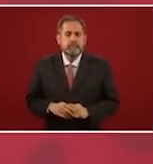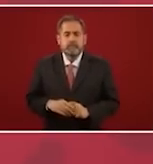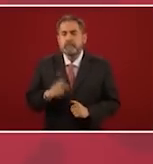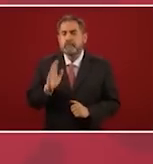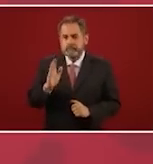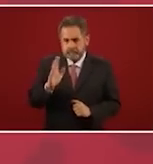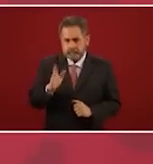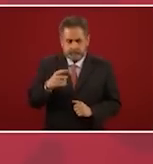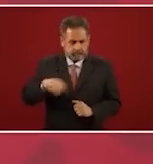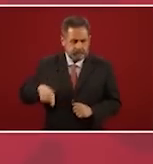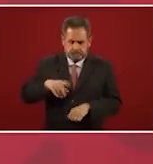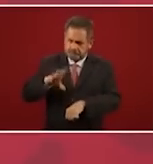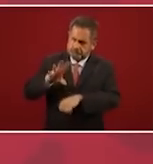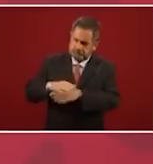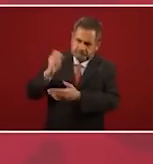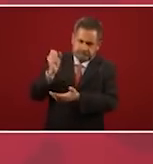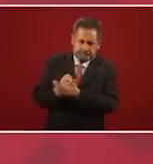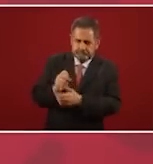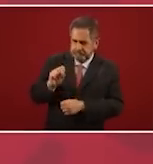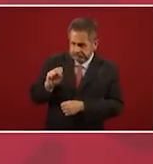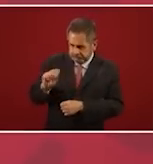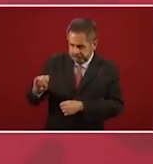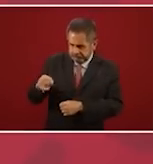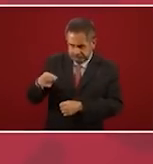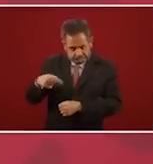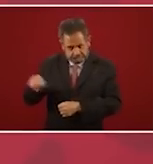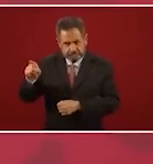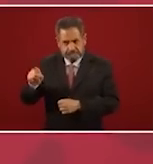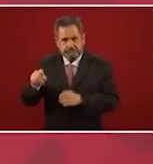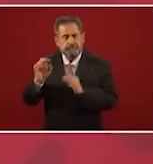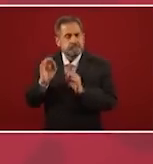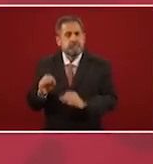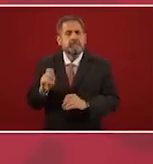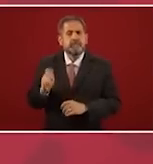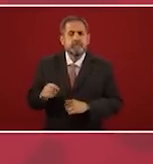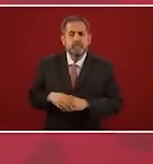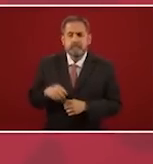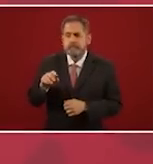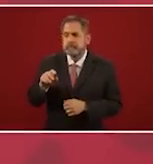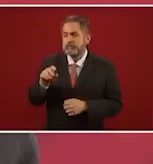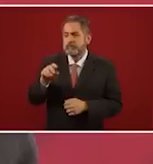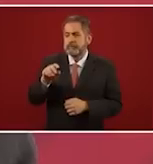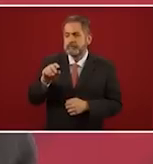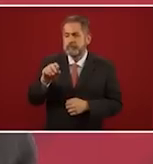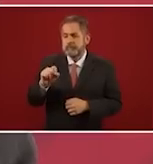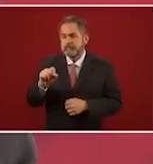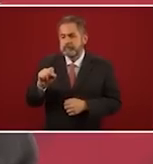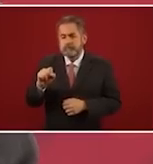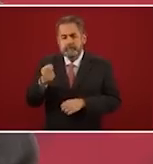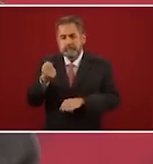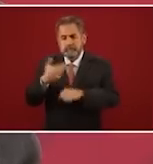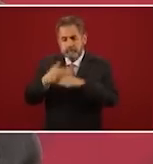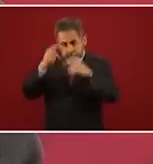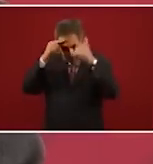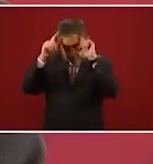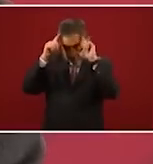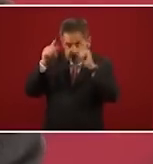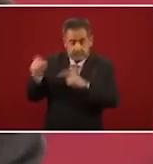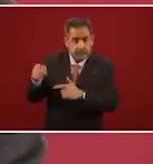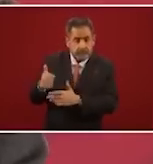ya se autorizó que la Secretaría de Marina nos